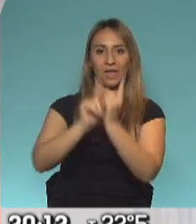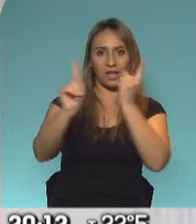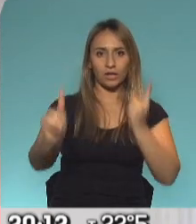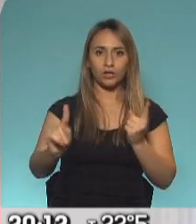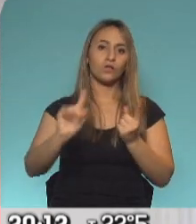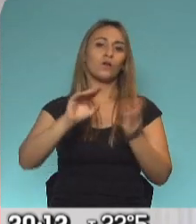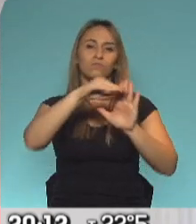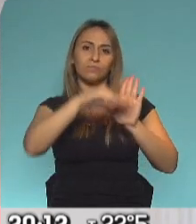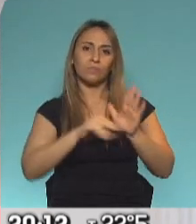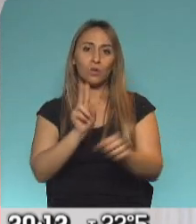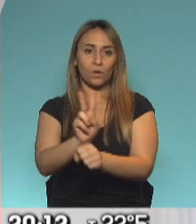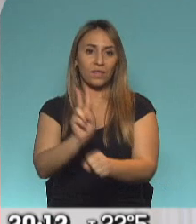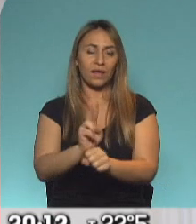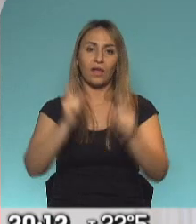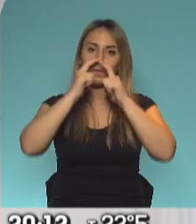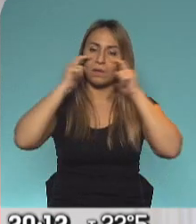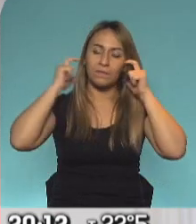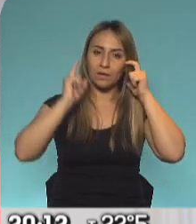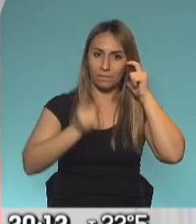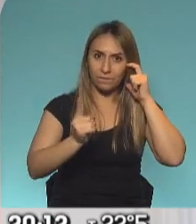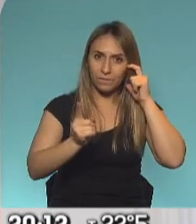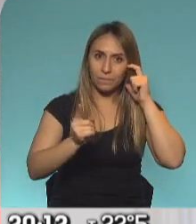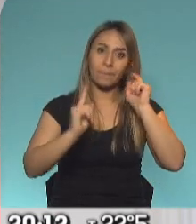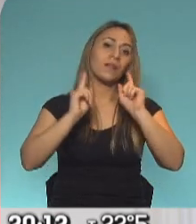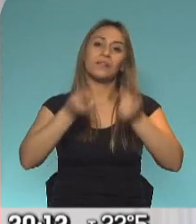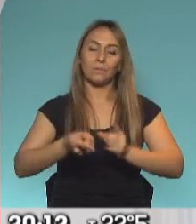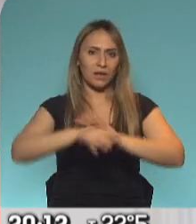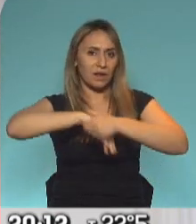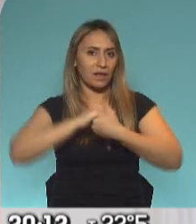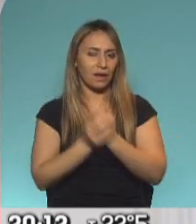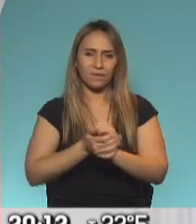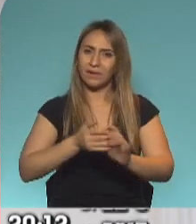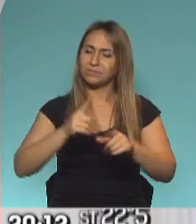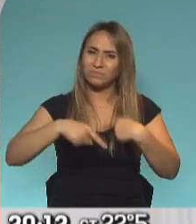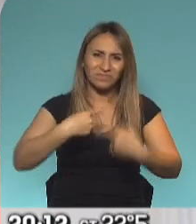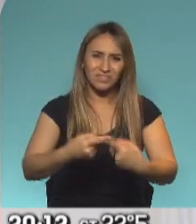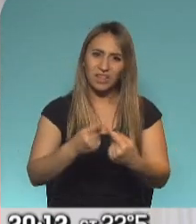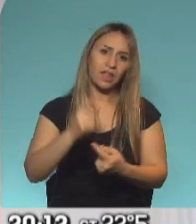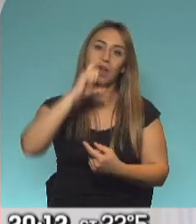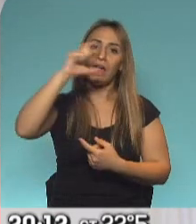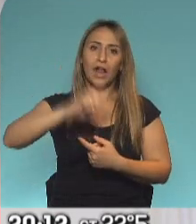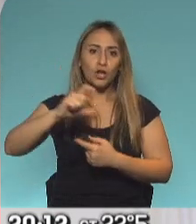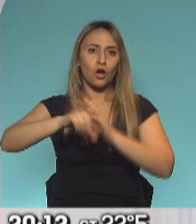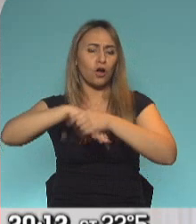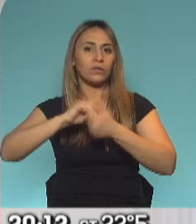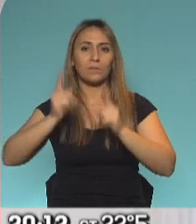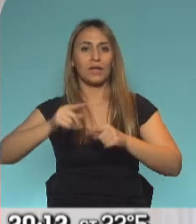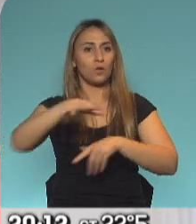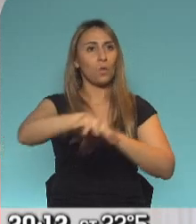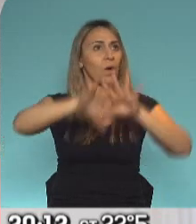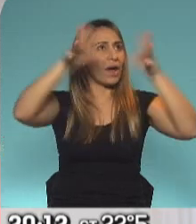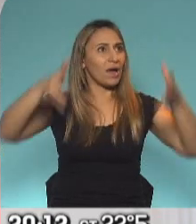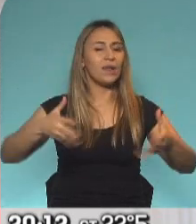la utilización de barbijo, la utilización también de higiene permanente, de alcohol en gel, de ventilación de